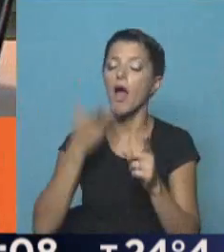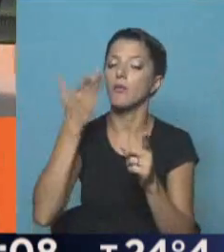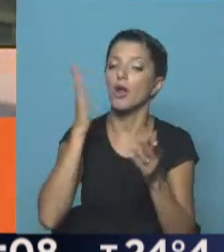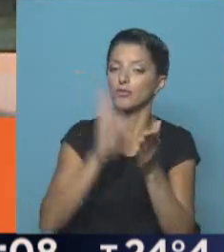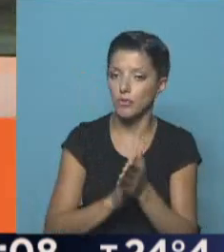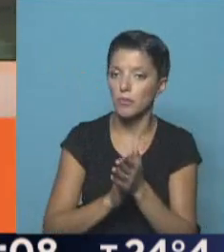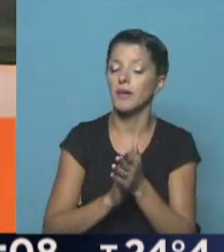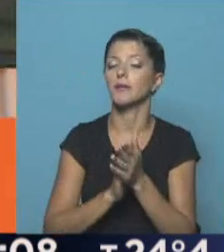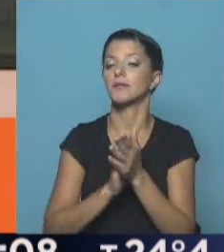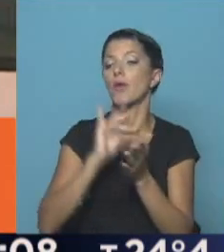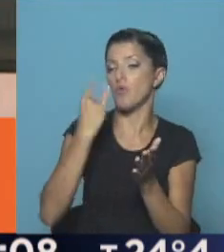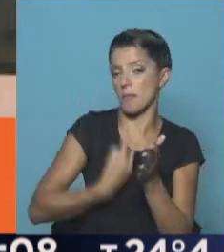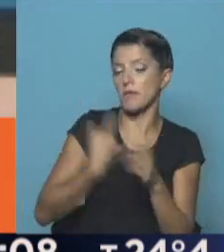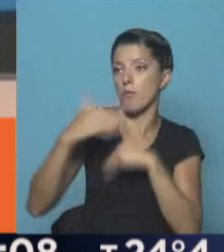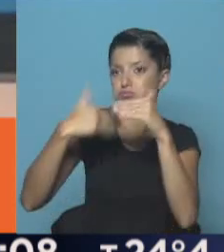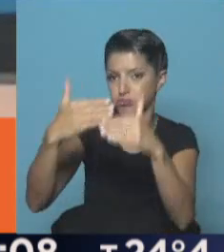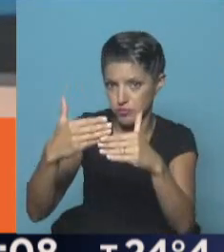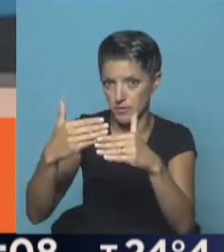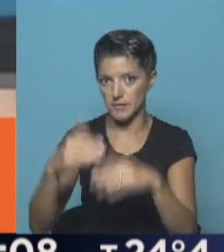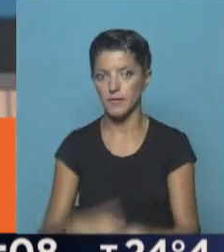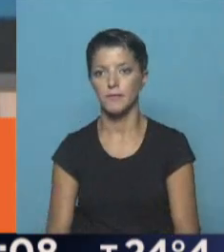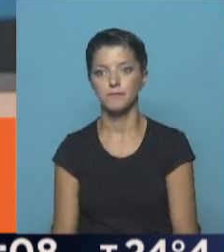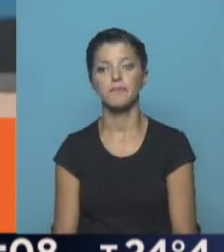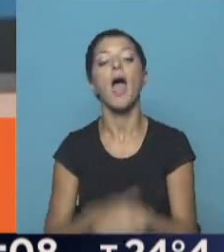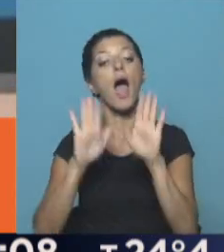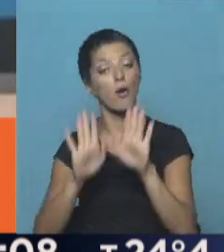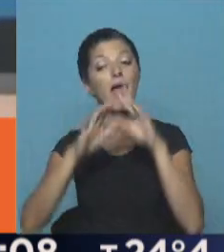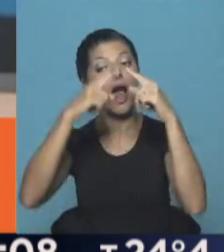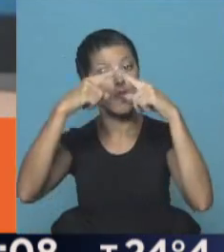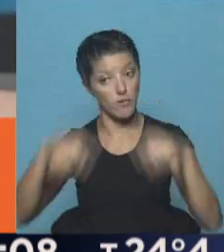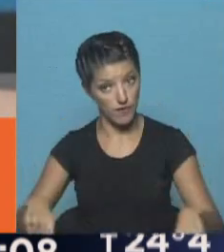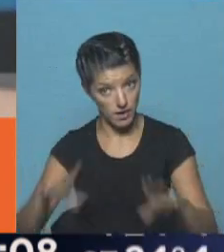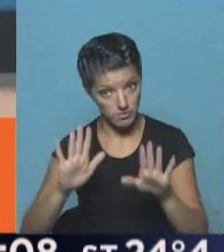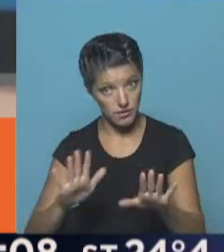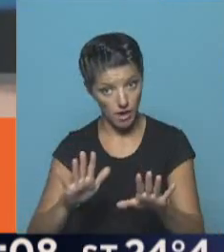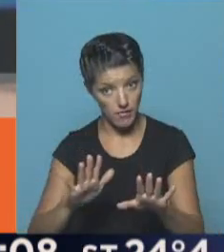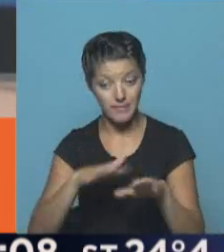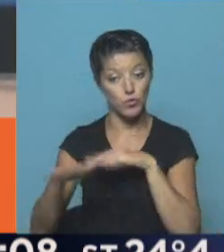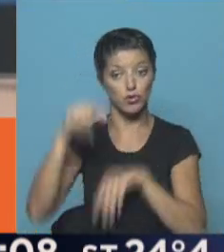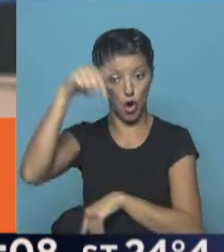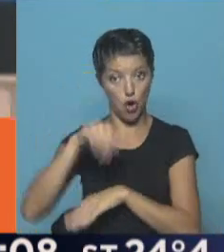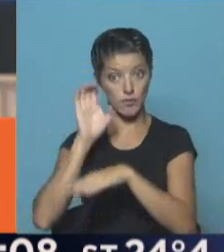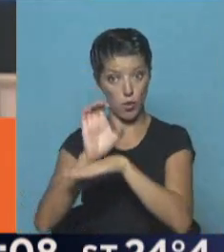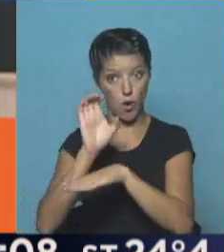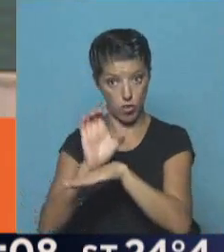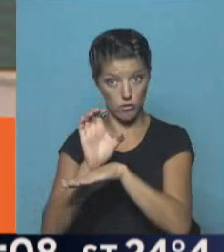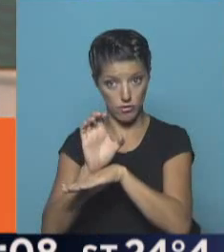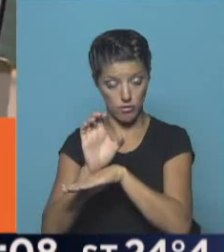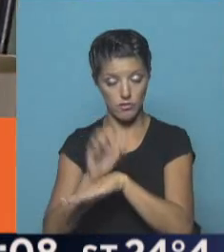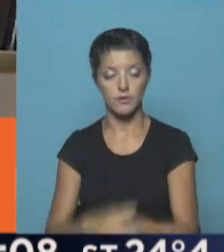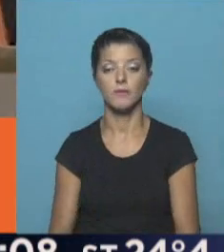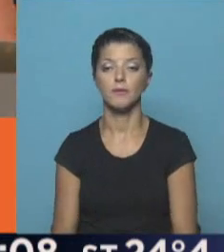autosuperación. Exactamente. Ahora bien, es un contexto muy diferente el de Ecuador en este contexto, en esta situación,